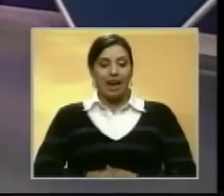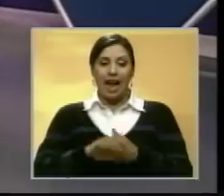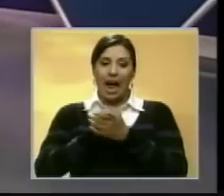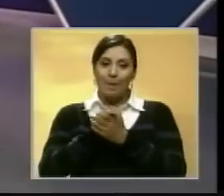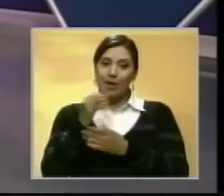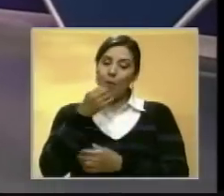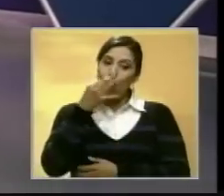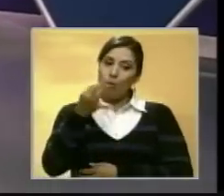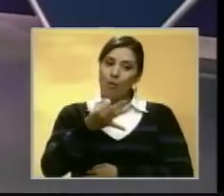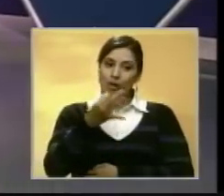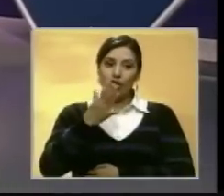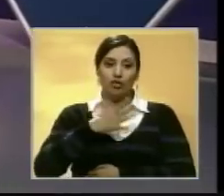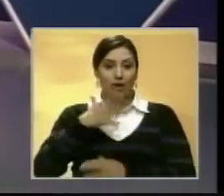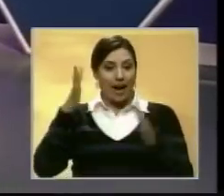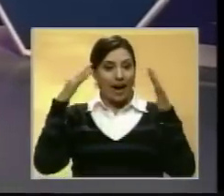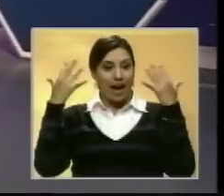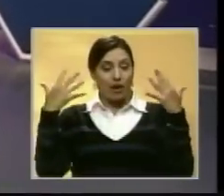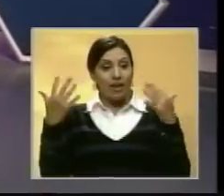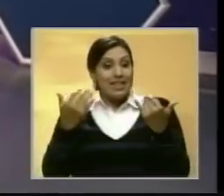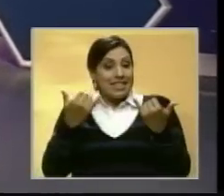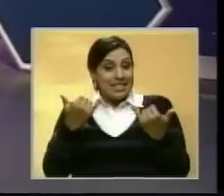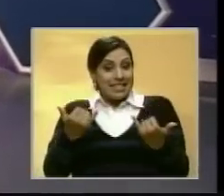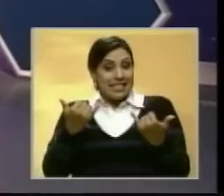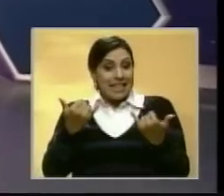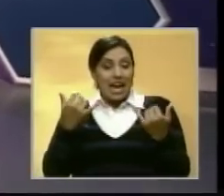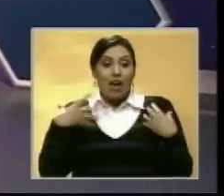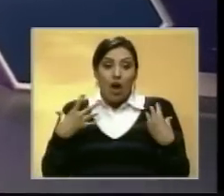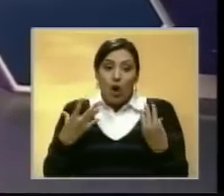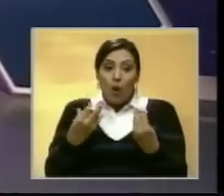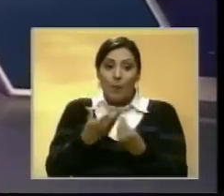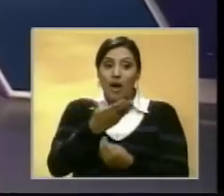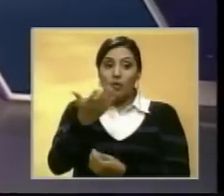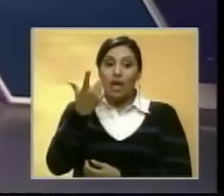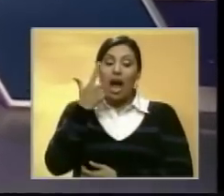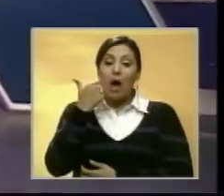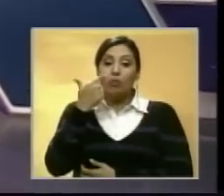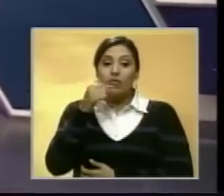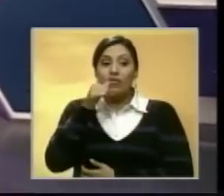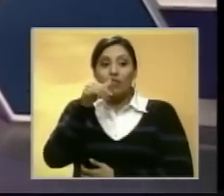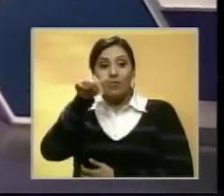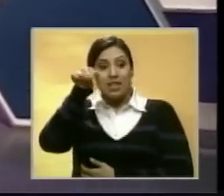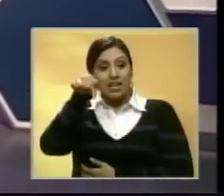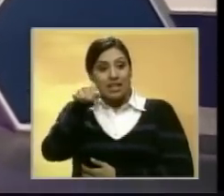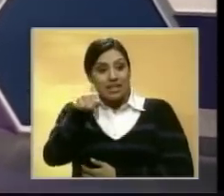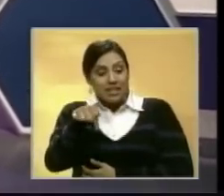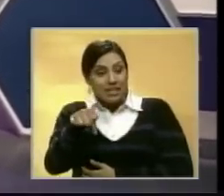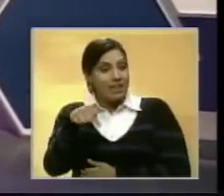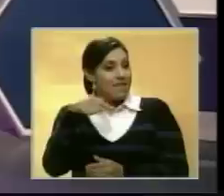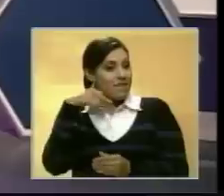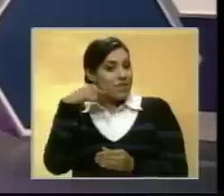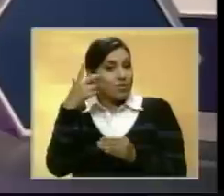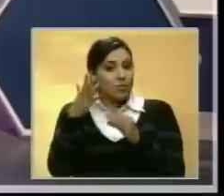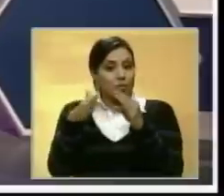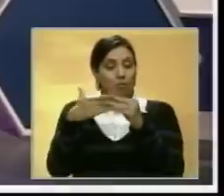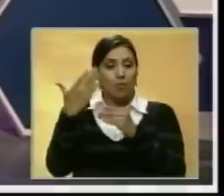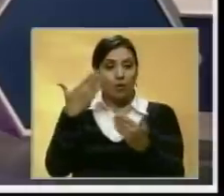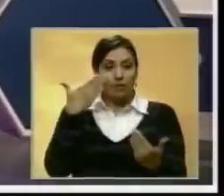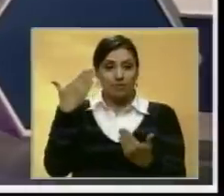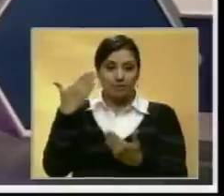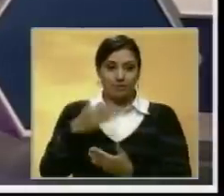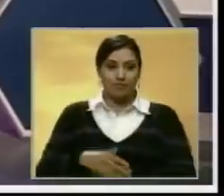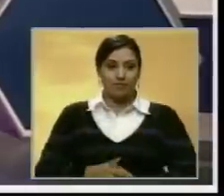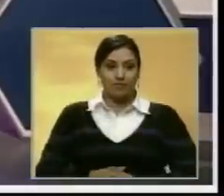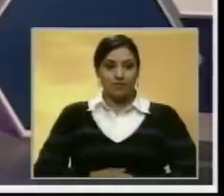Amigos, muy buenas tardes. Soy Carolina Zulbarán y desde ya los estaré acompañando en nuestro acostumbrado recorrido por las noticias del entretenimiento aquí